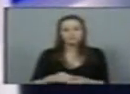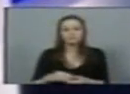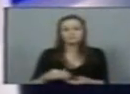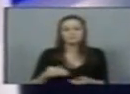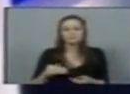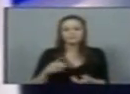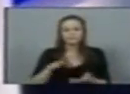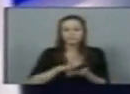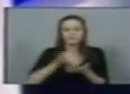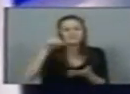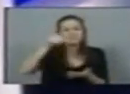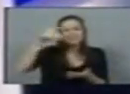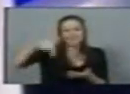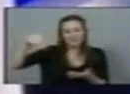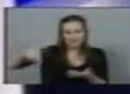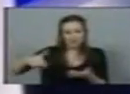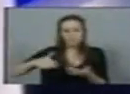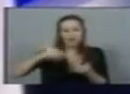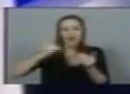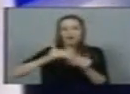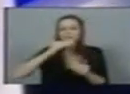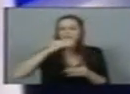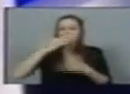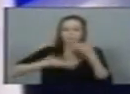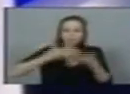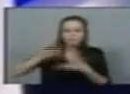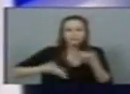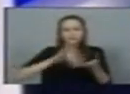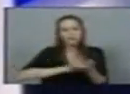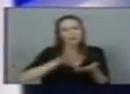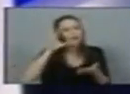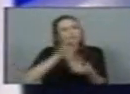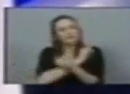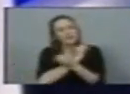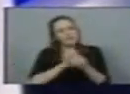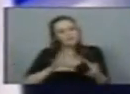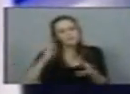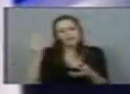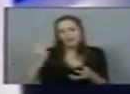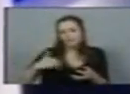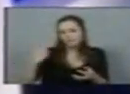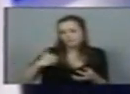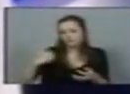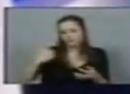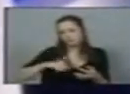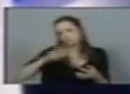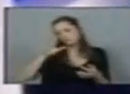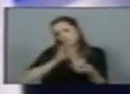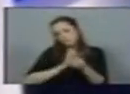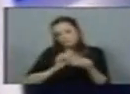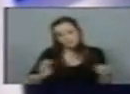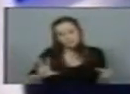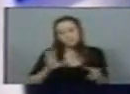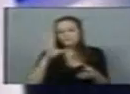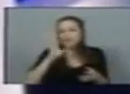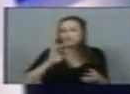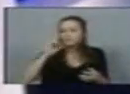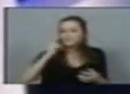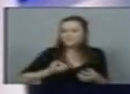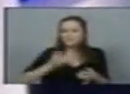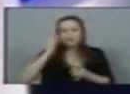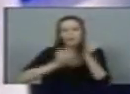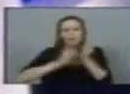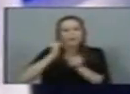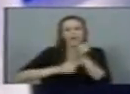la CNN para que hiciera ese comentario de qué barbaridad lo que sucede en la Argentina. Lo triste es que se lo cuentan a cientos de